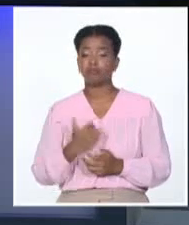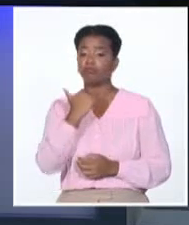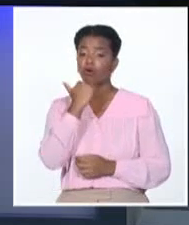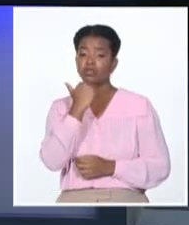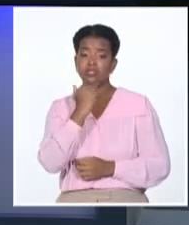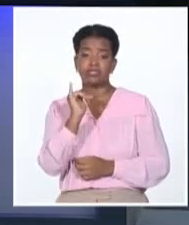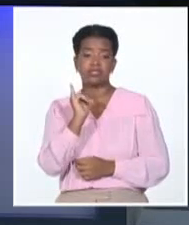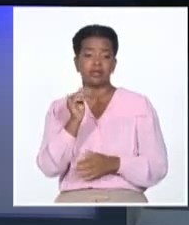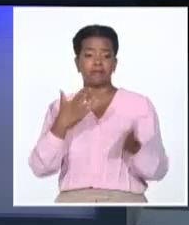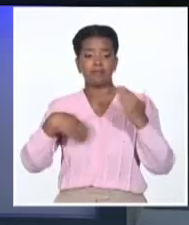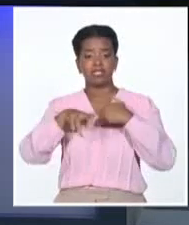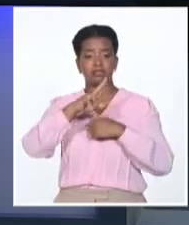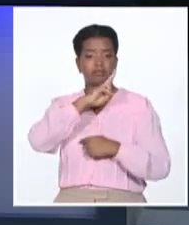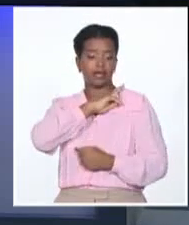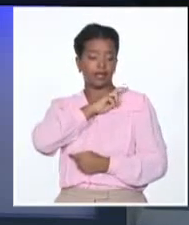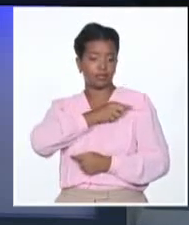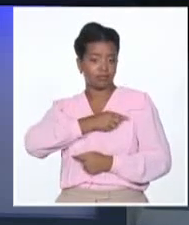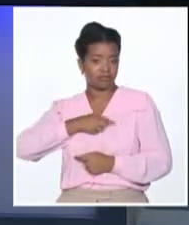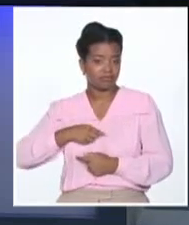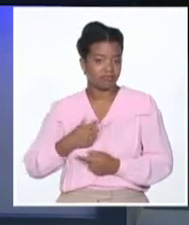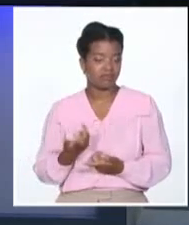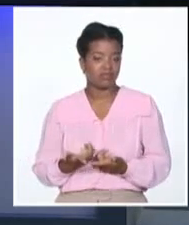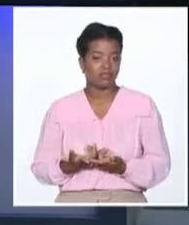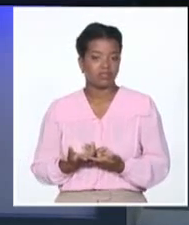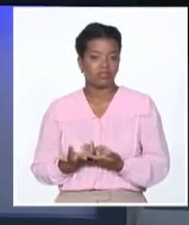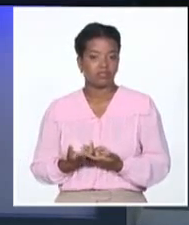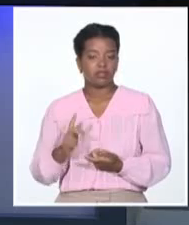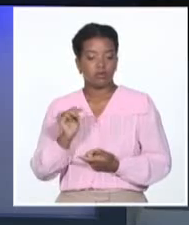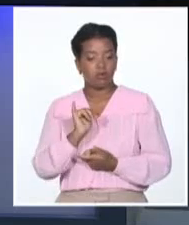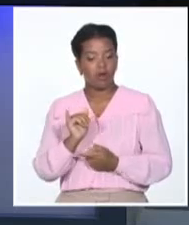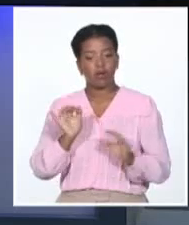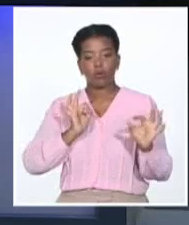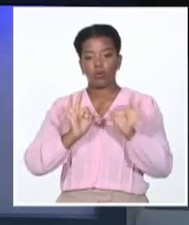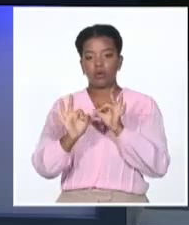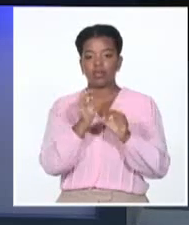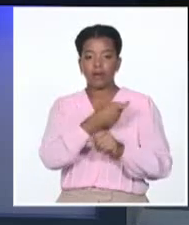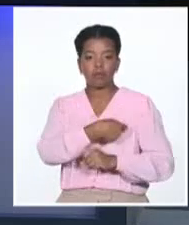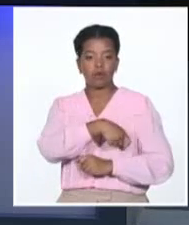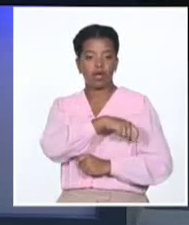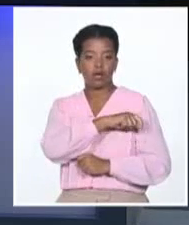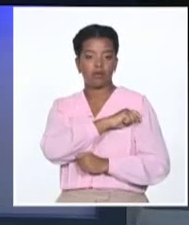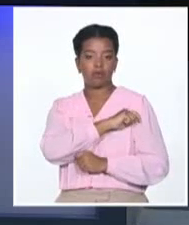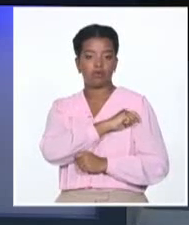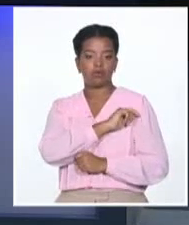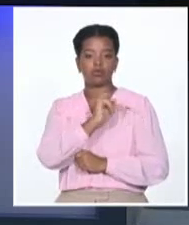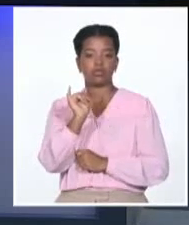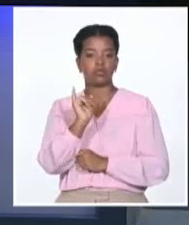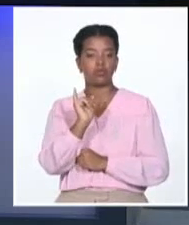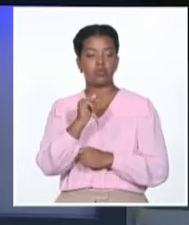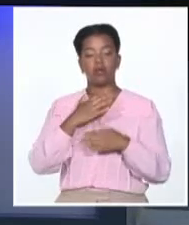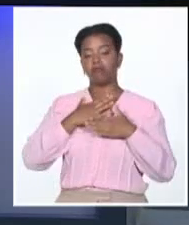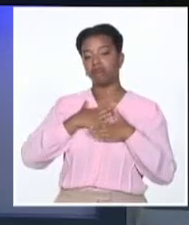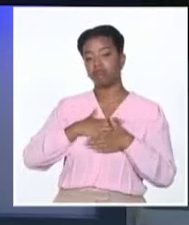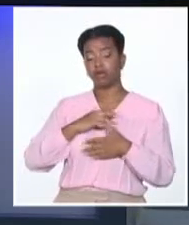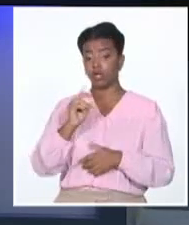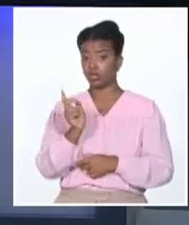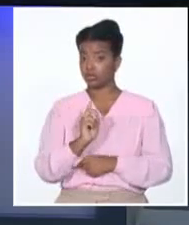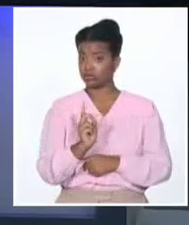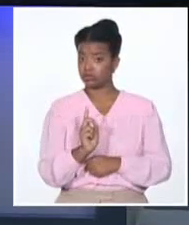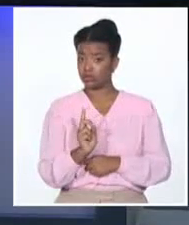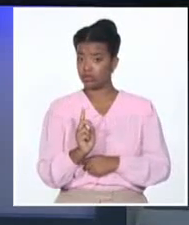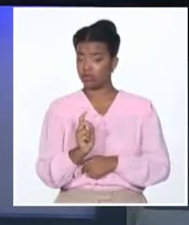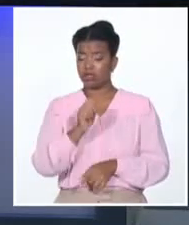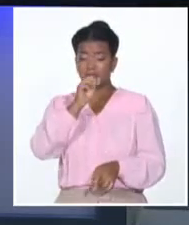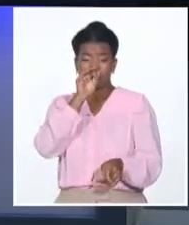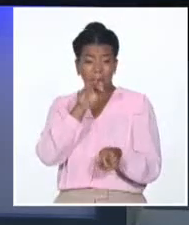prevenir, enfrentar el delito y garantizar la tranquilidad ciudadana, no están de brazos cruzados. Por el contrario, desde el inicio